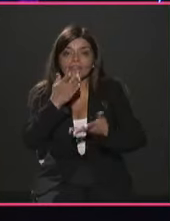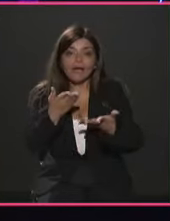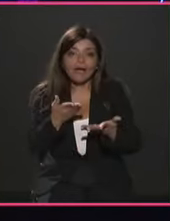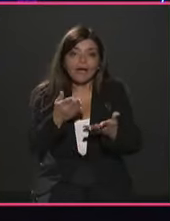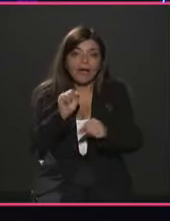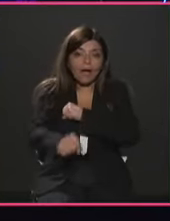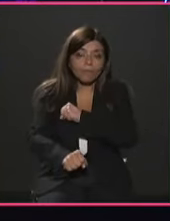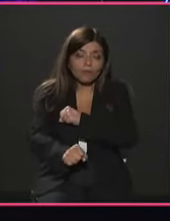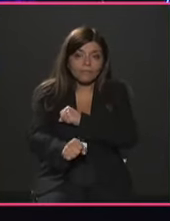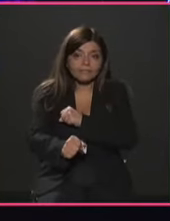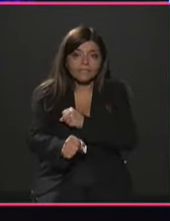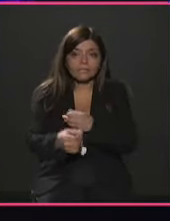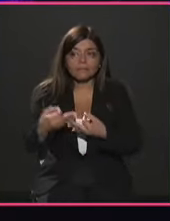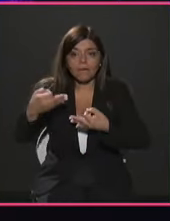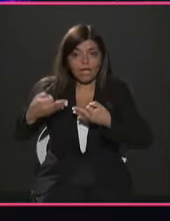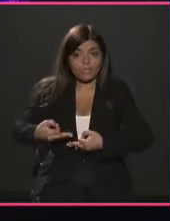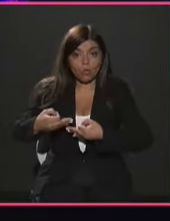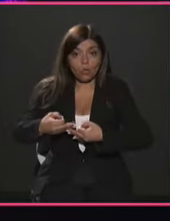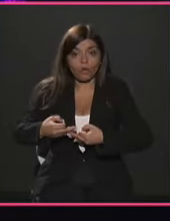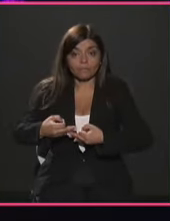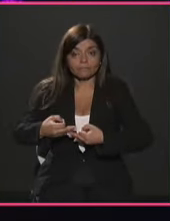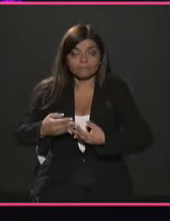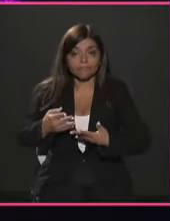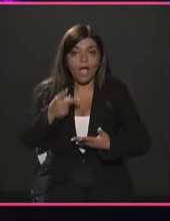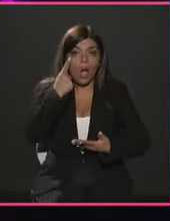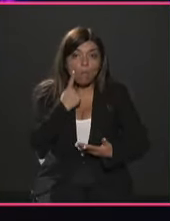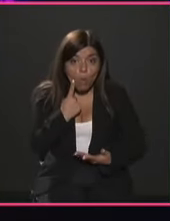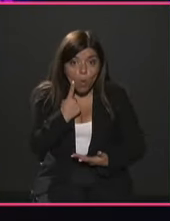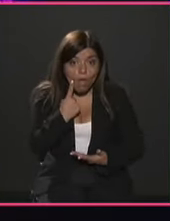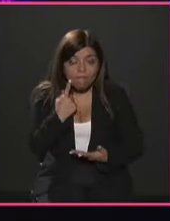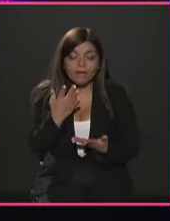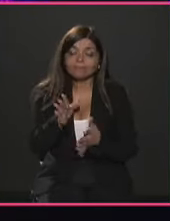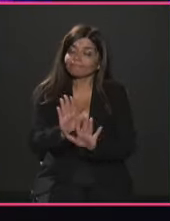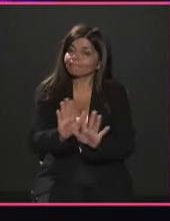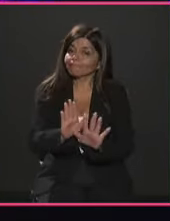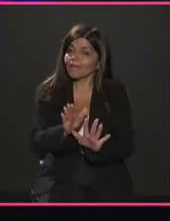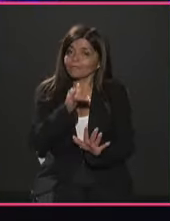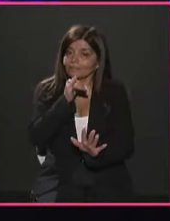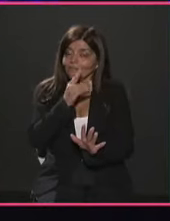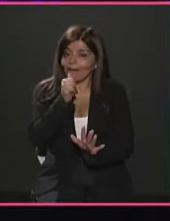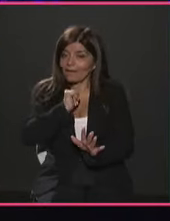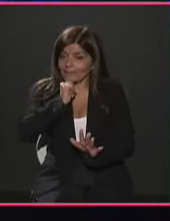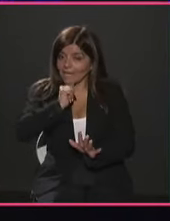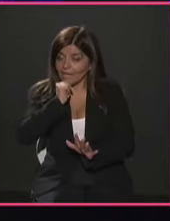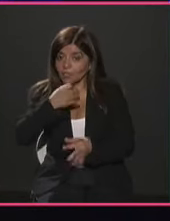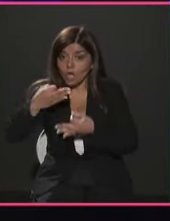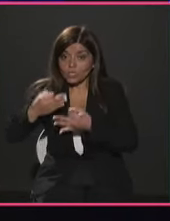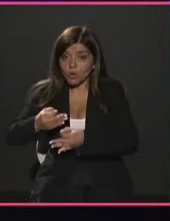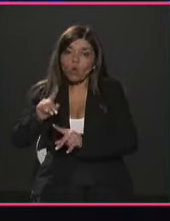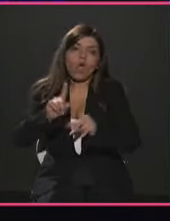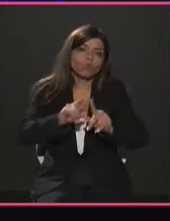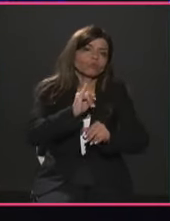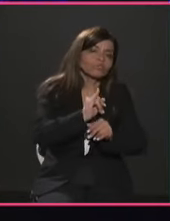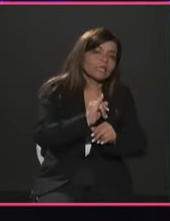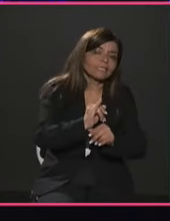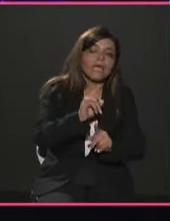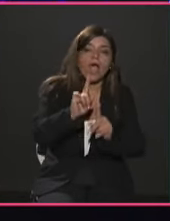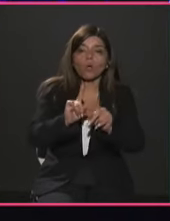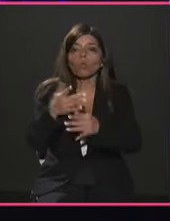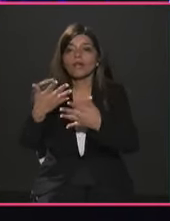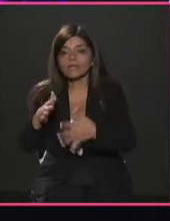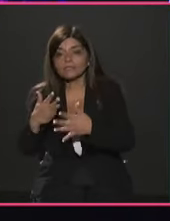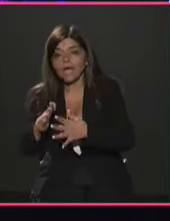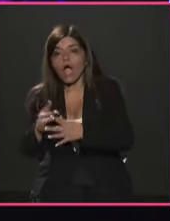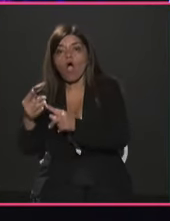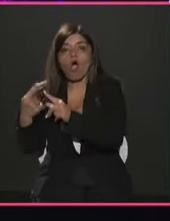son segura Así que si algo no se prueba que es seguro no se hace pero si se prueba que es seguro algunos dicen que sí que en algunas circunstancias se